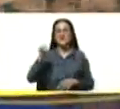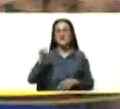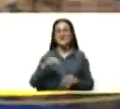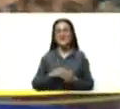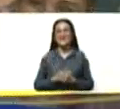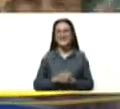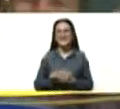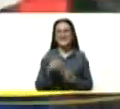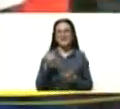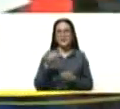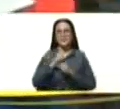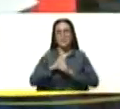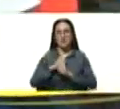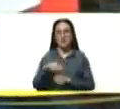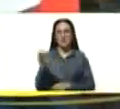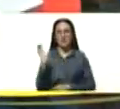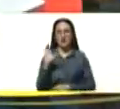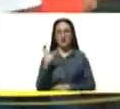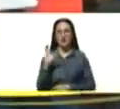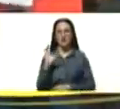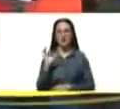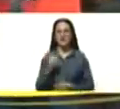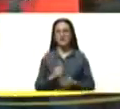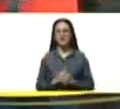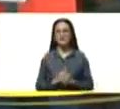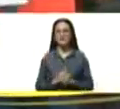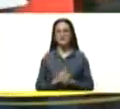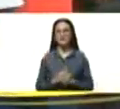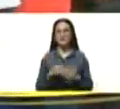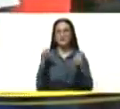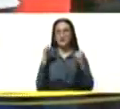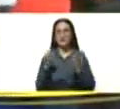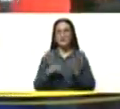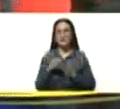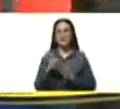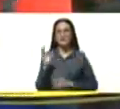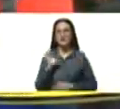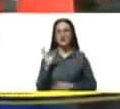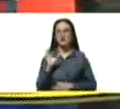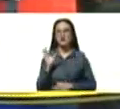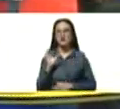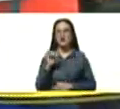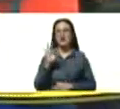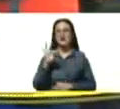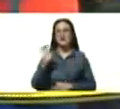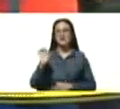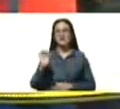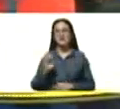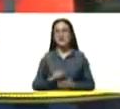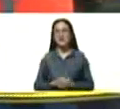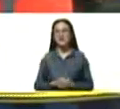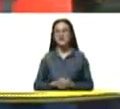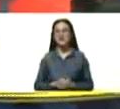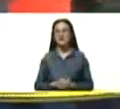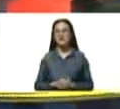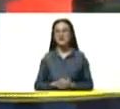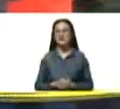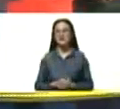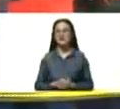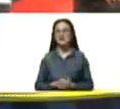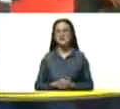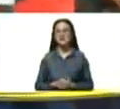de Caracas. Vamos, pues, porque esto se prendió. La fiesta del Metro del Caracas y del IFE, presidente, porque aquí nosotros